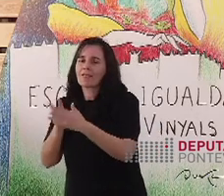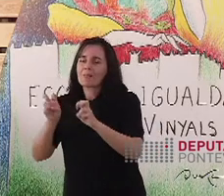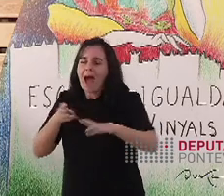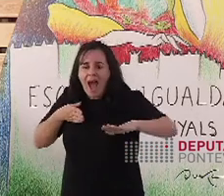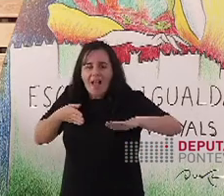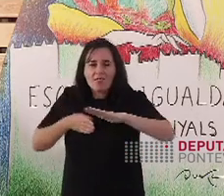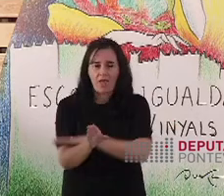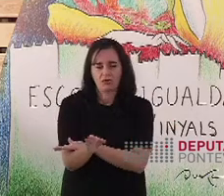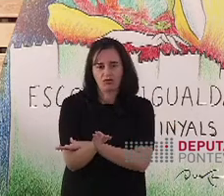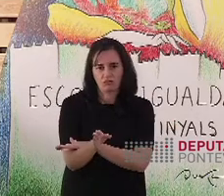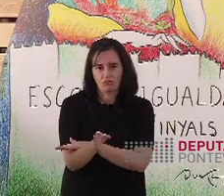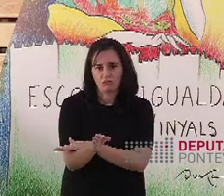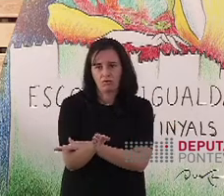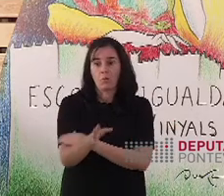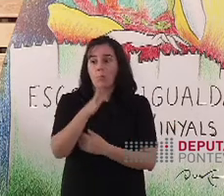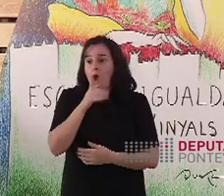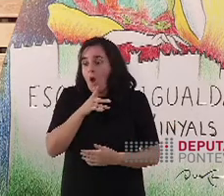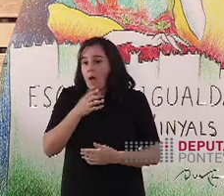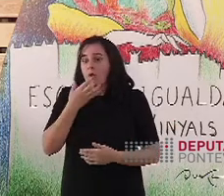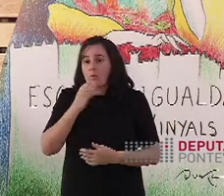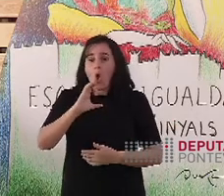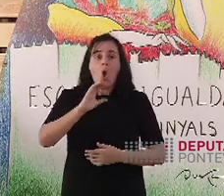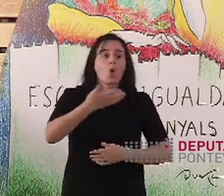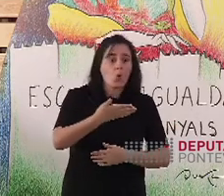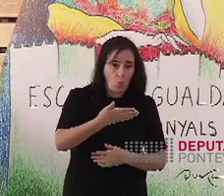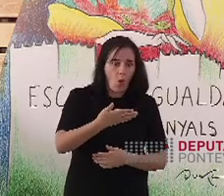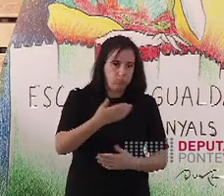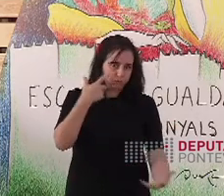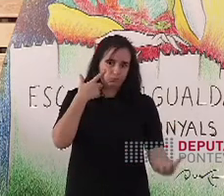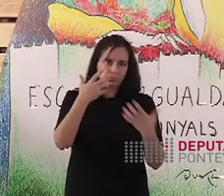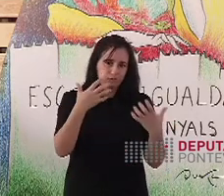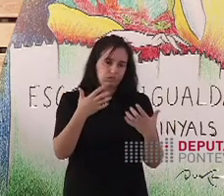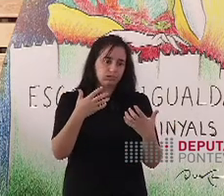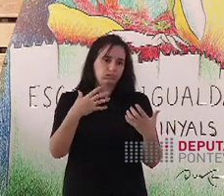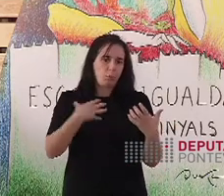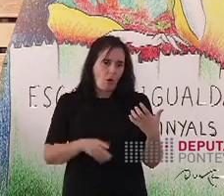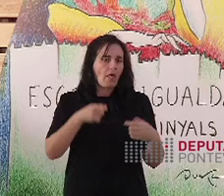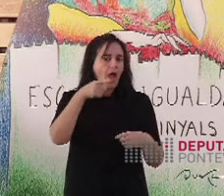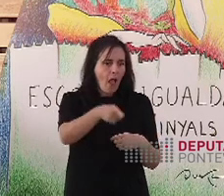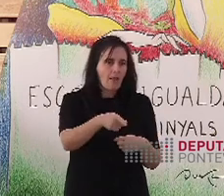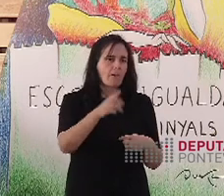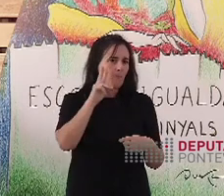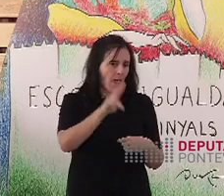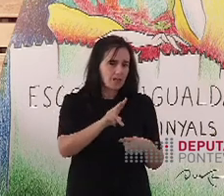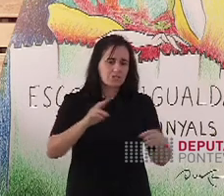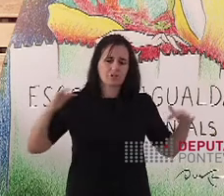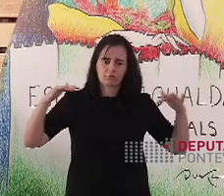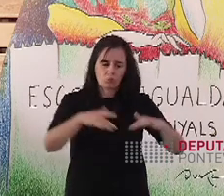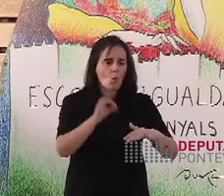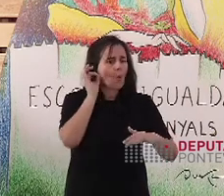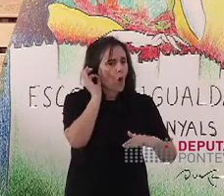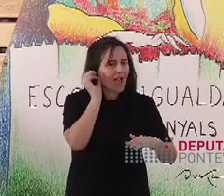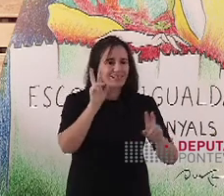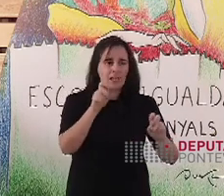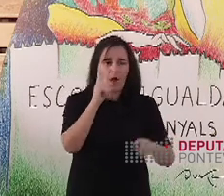agora, efectivamente, temos visibles os clubs de alterne, que é un dos ámbitos onde se poden concentrar a maior número de mulleres en situación